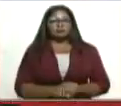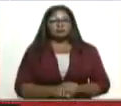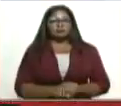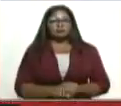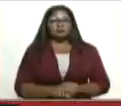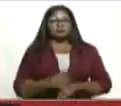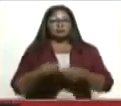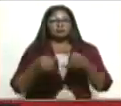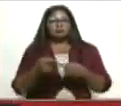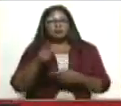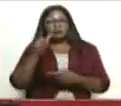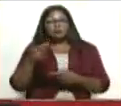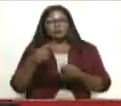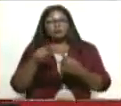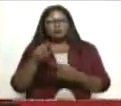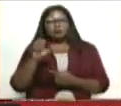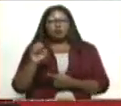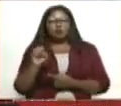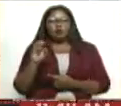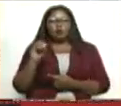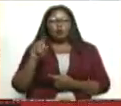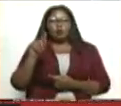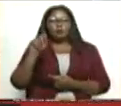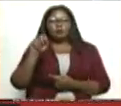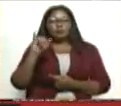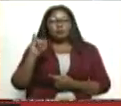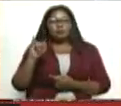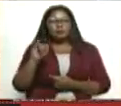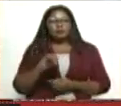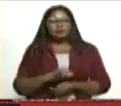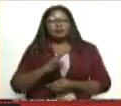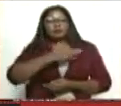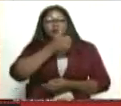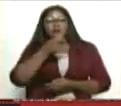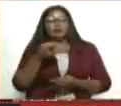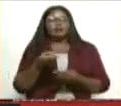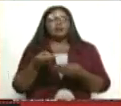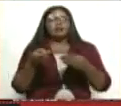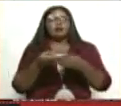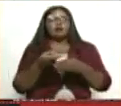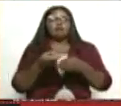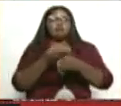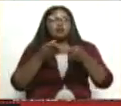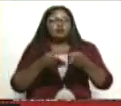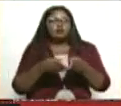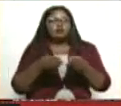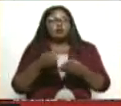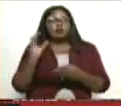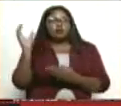Seguidamente, palabras de Oti Patiño, jefe de la delegación del Gobierno de la República de Colombia.